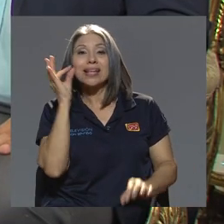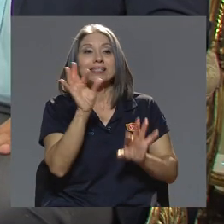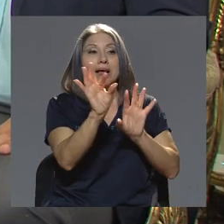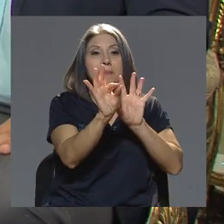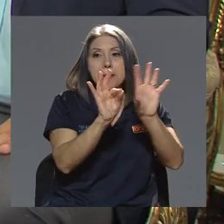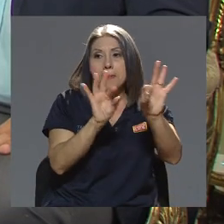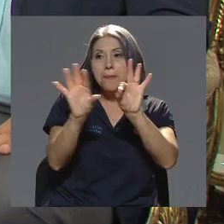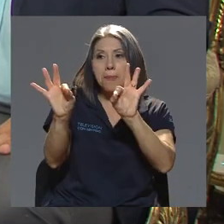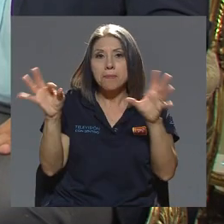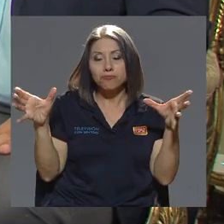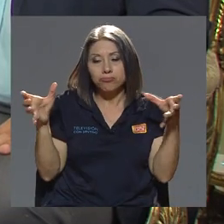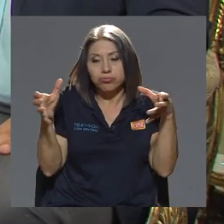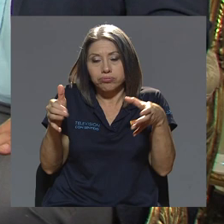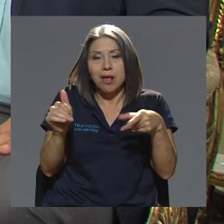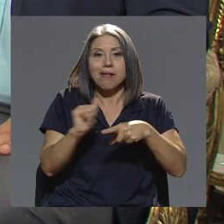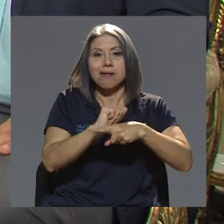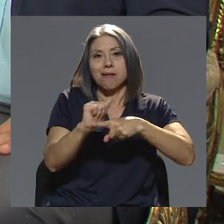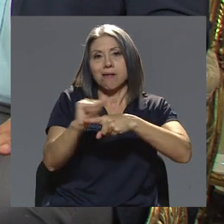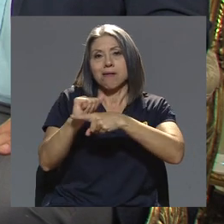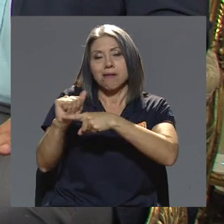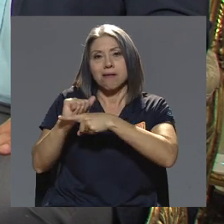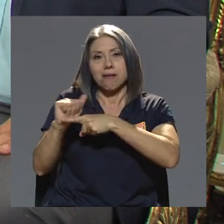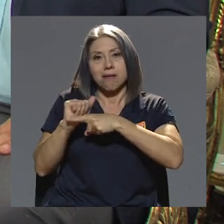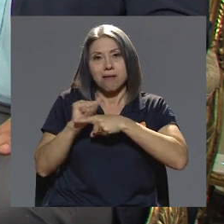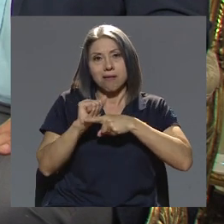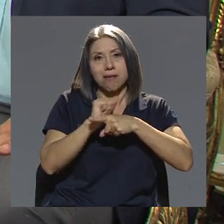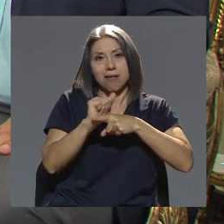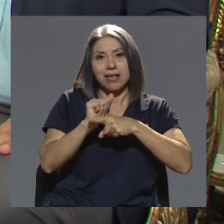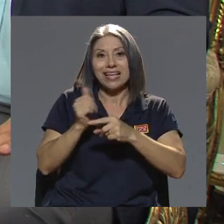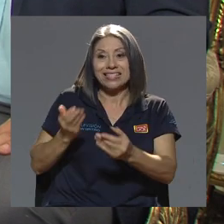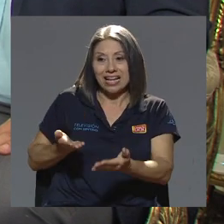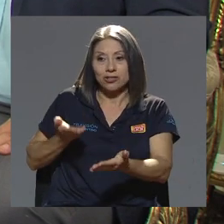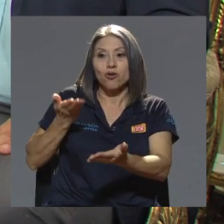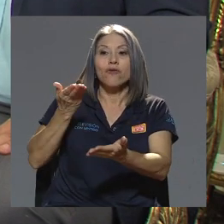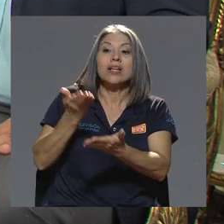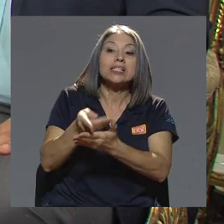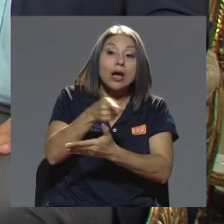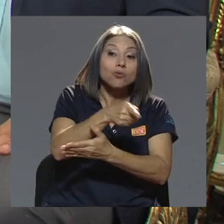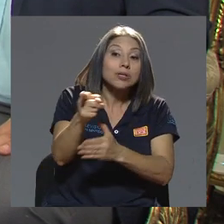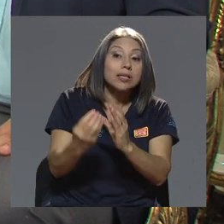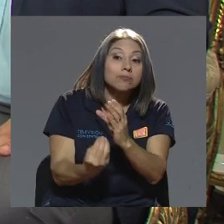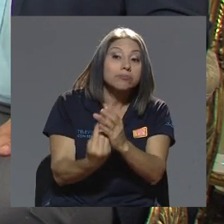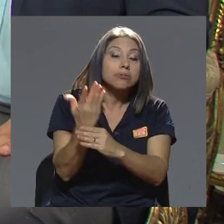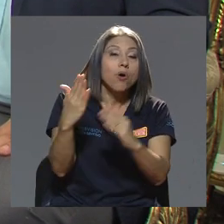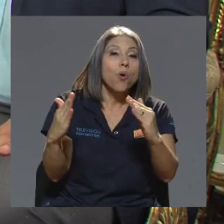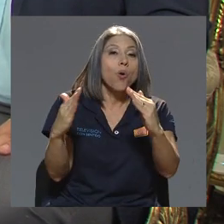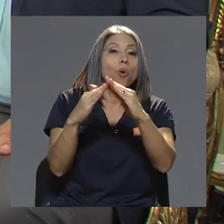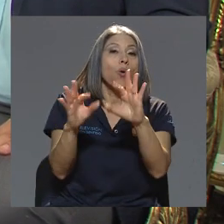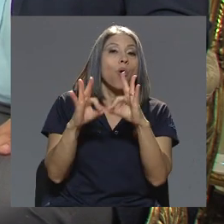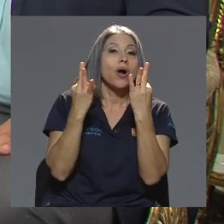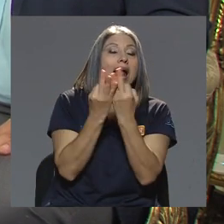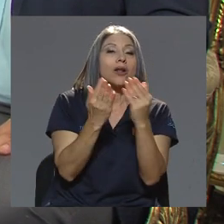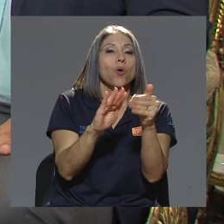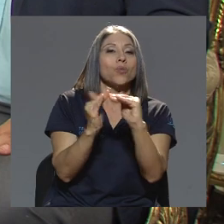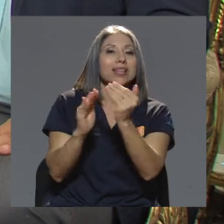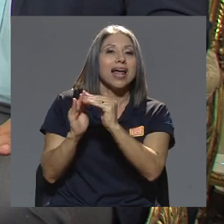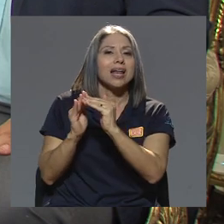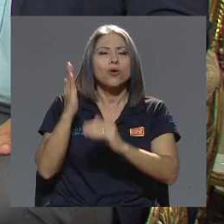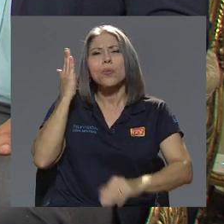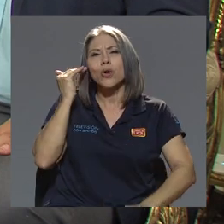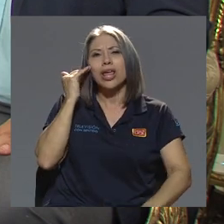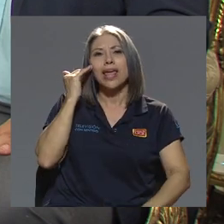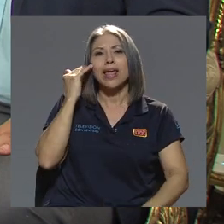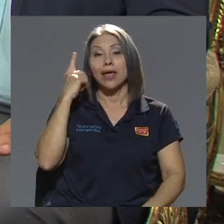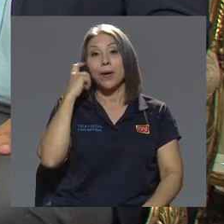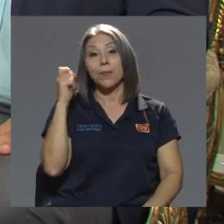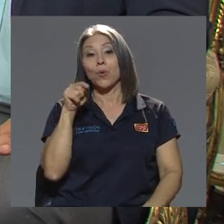una capacitación y se les ofrecía formar un hogar comunitario. ¿Por qué un hogar comunitario? Bueno, porque esas